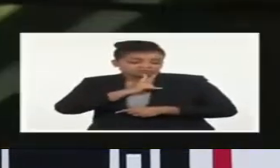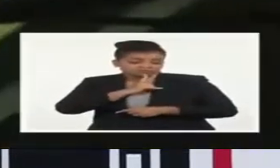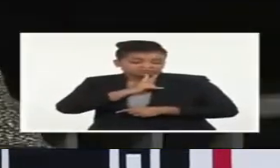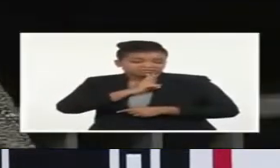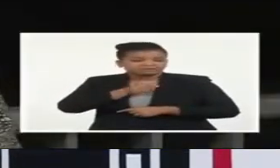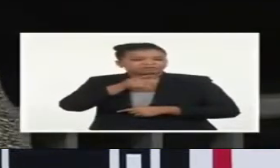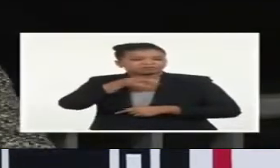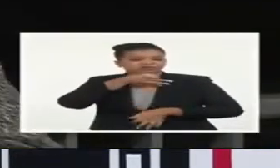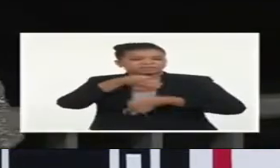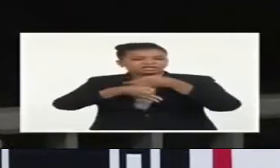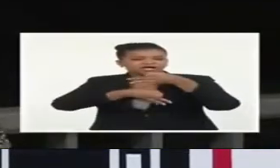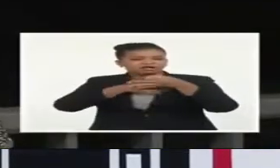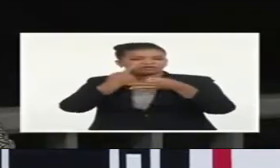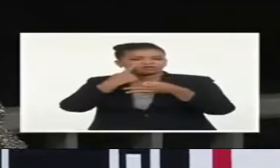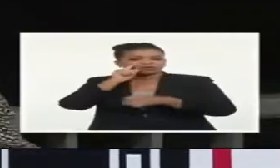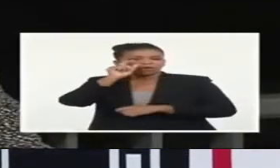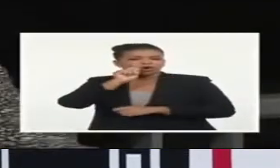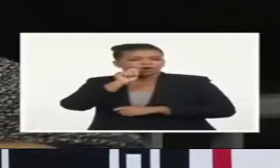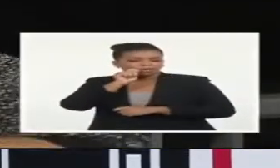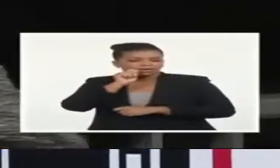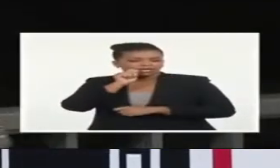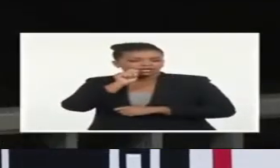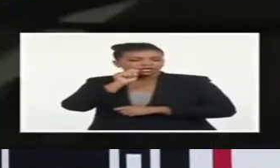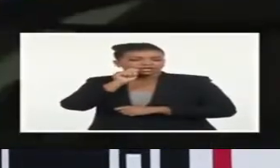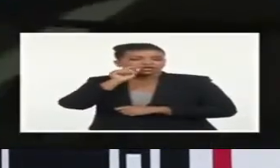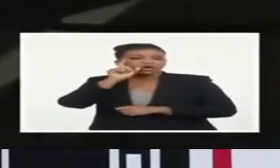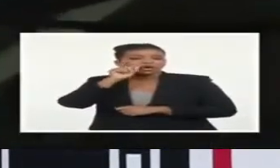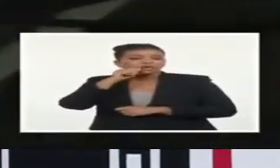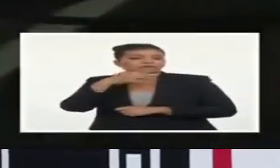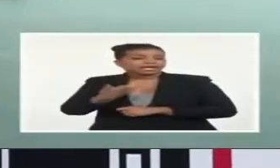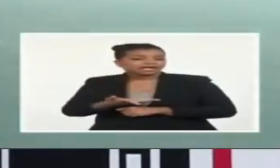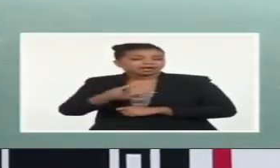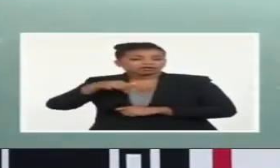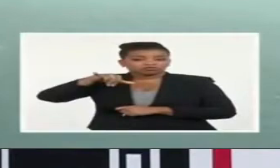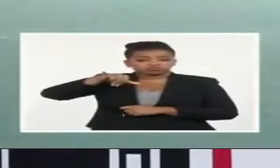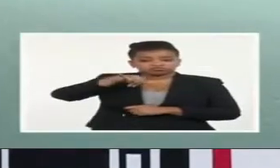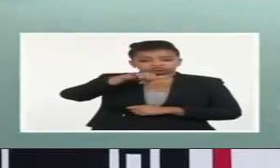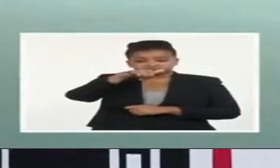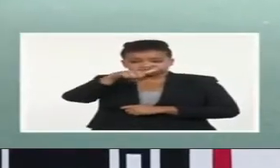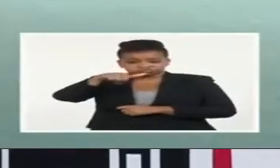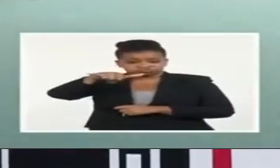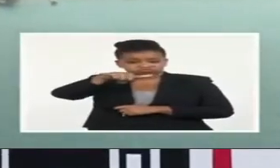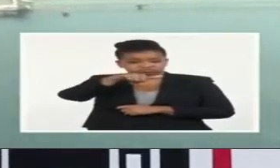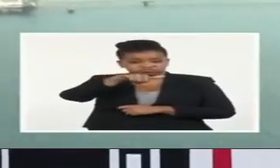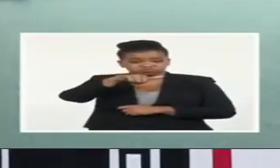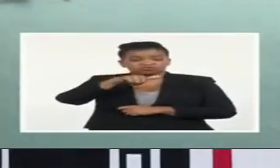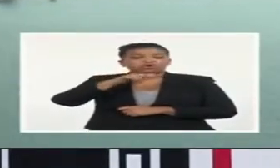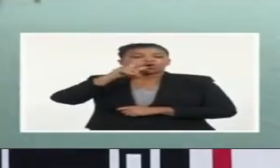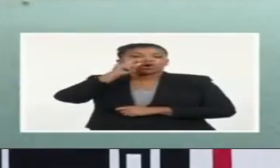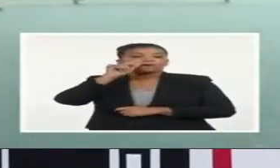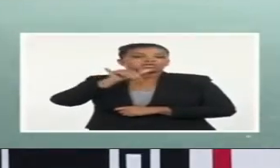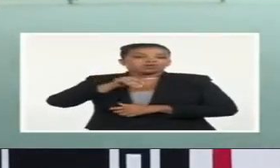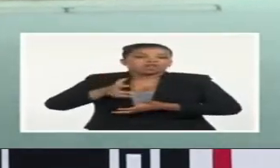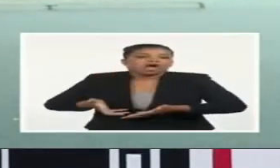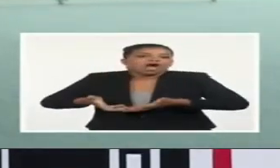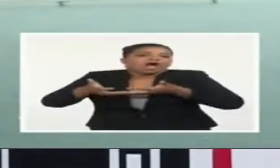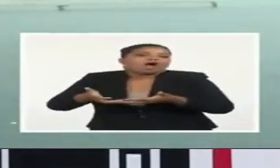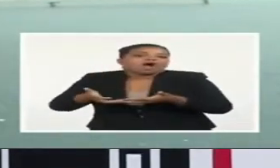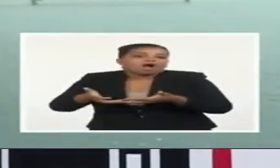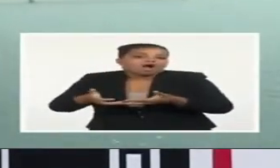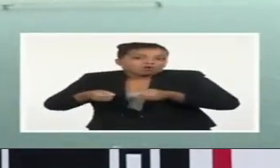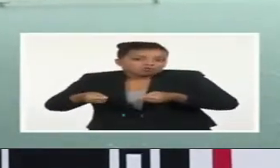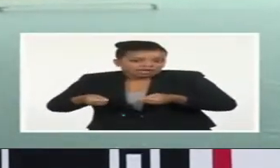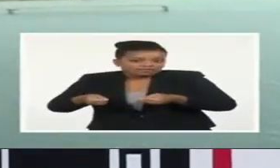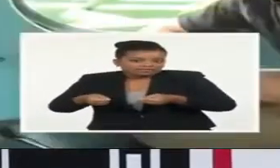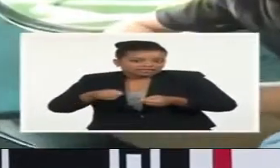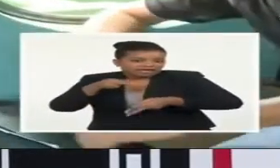de cual podía resultar y resultó, y nadie, ninguna inspección,